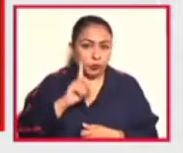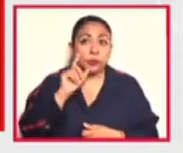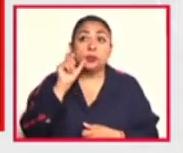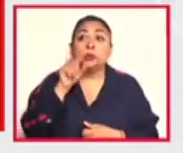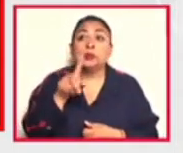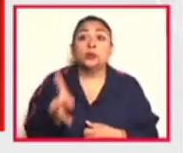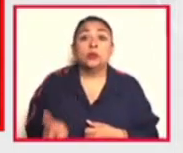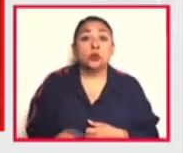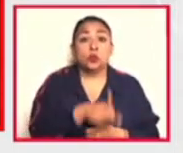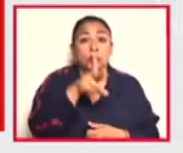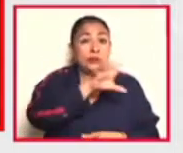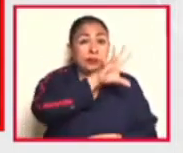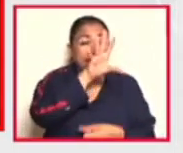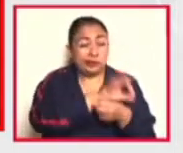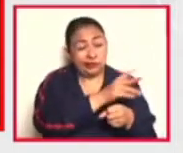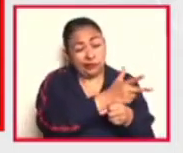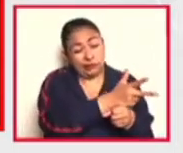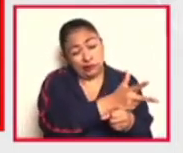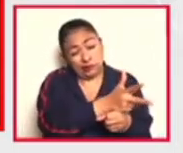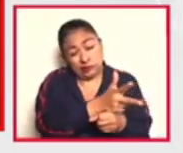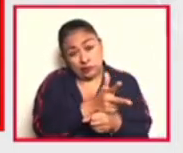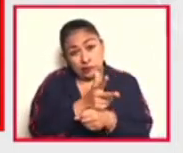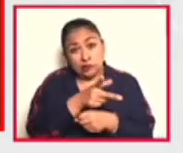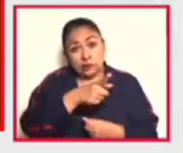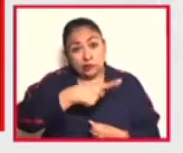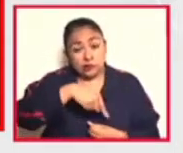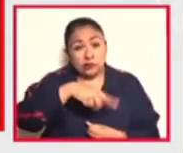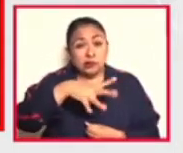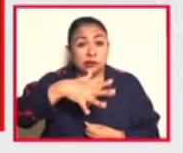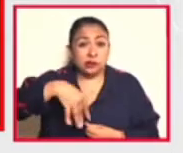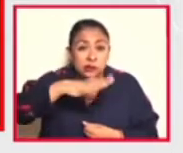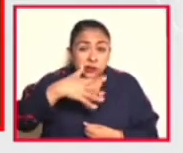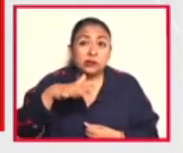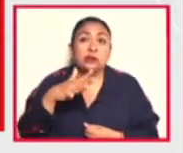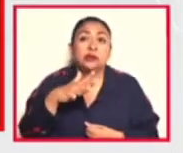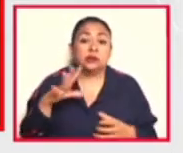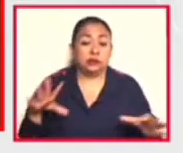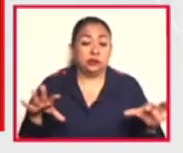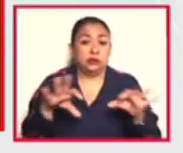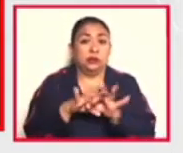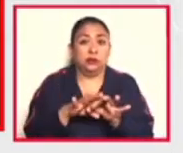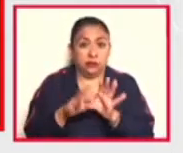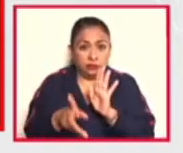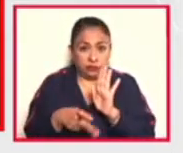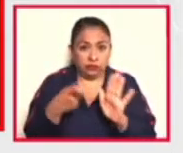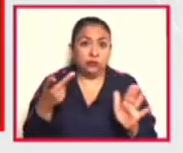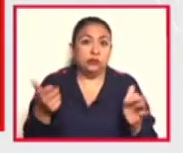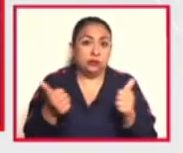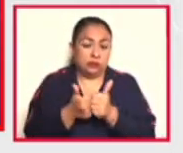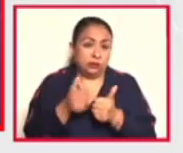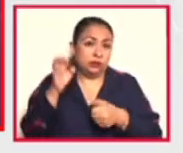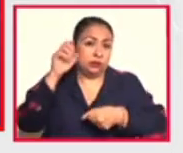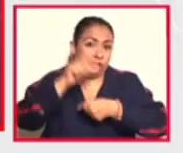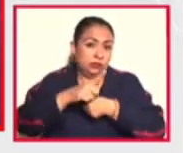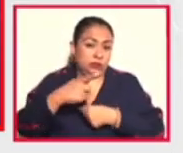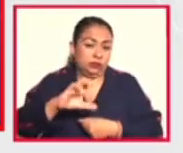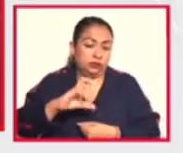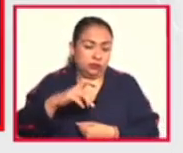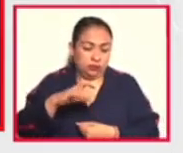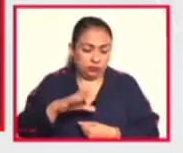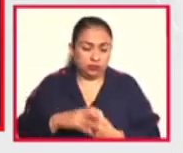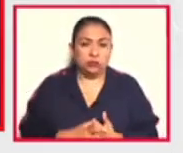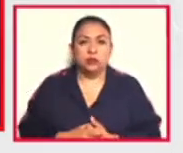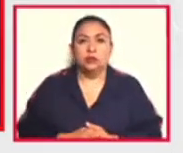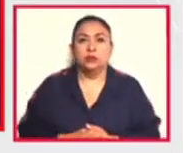entero que está buscando la reconexión con la cultura Chuj.